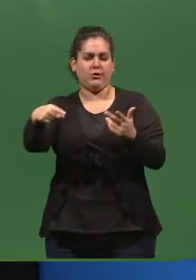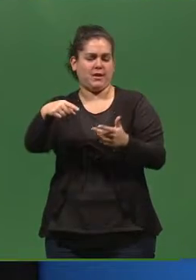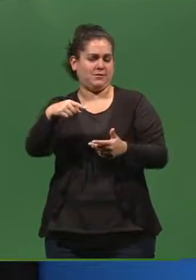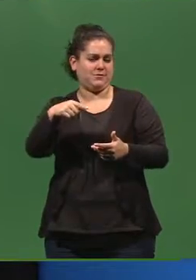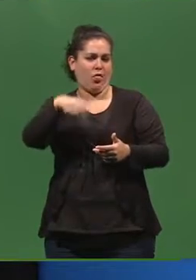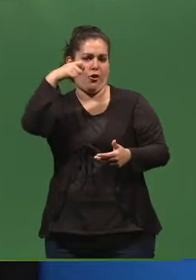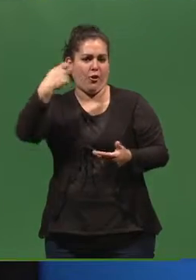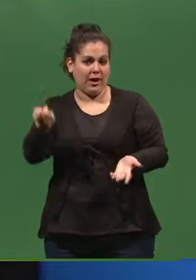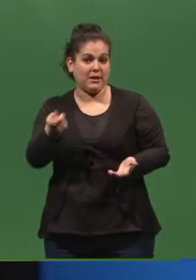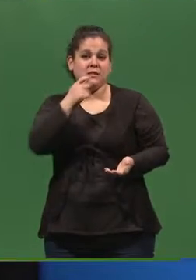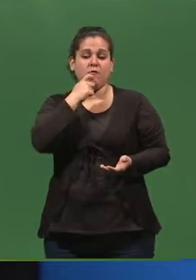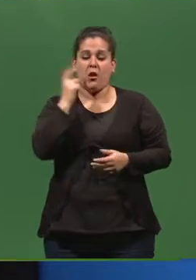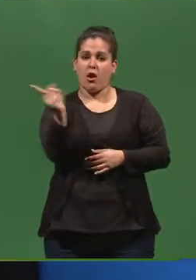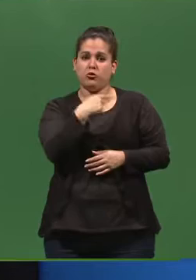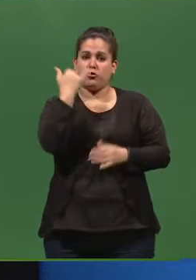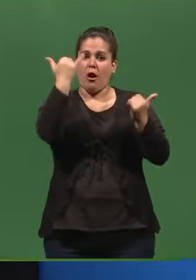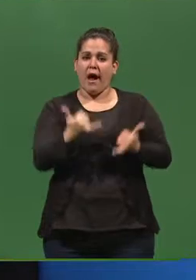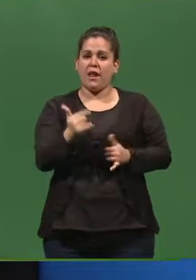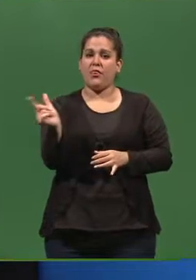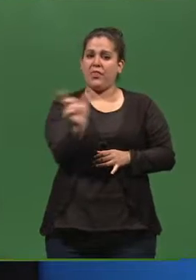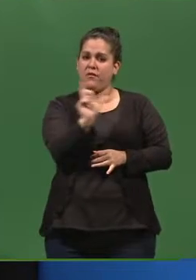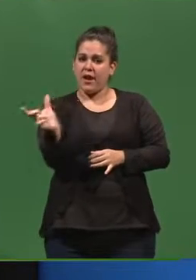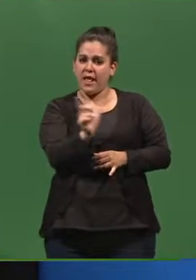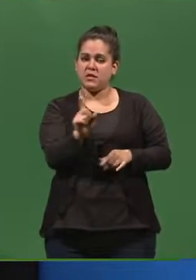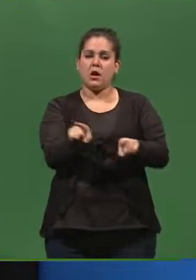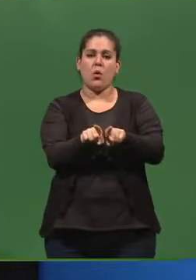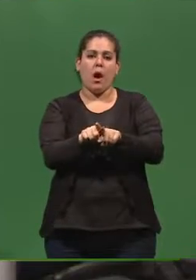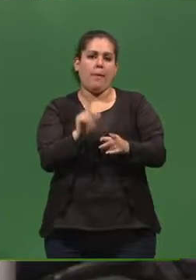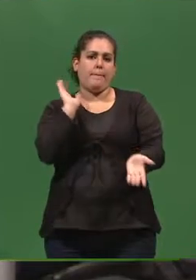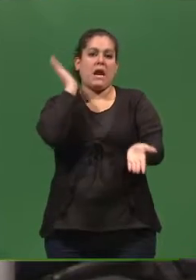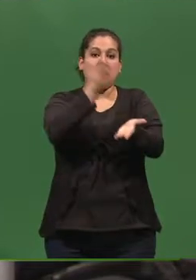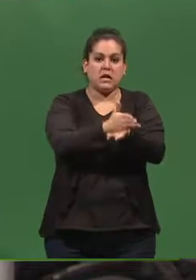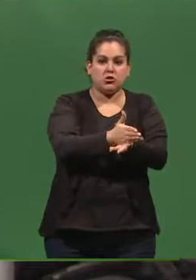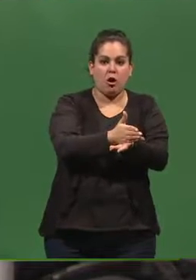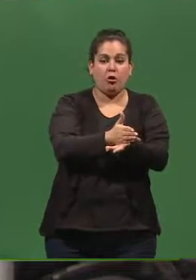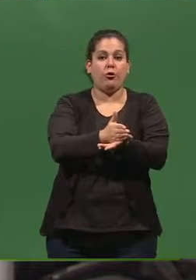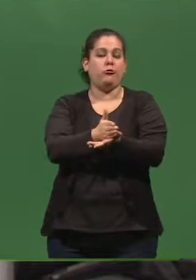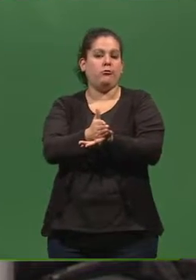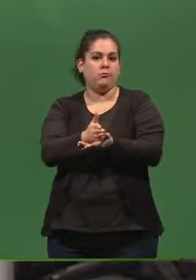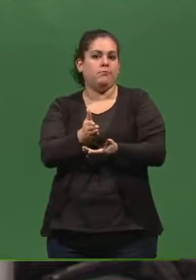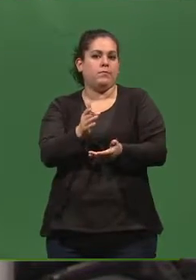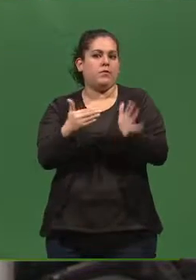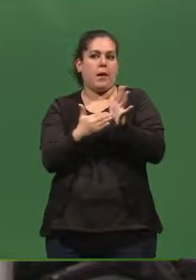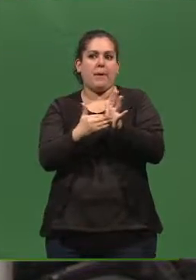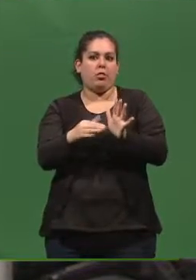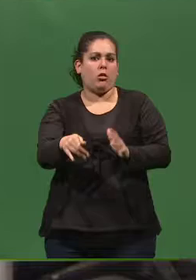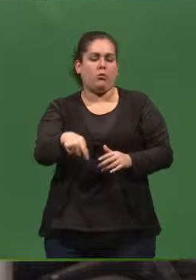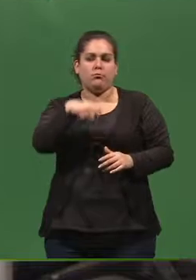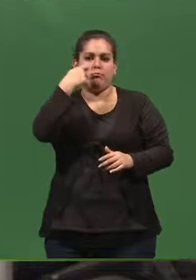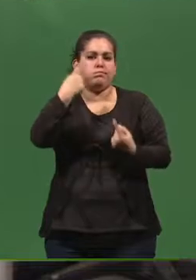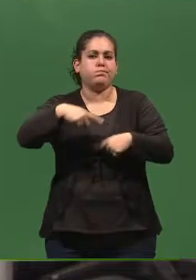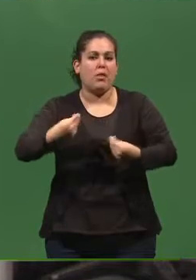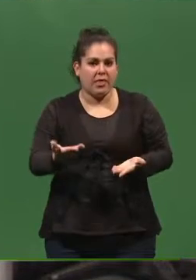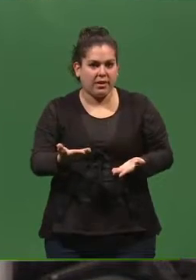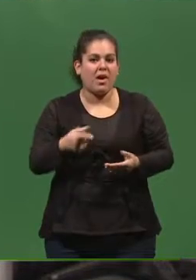como el paco. Si nosotros tuviéramos una diferenciación entre esta criminalización y despenalización según la sustancia, lo que estaríamos haciendo en la